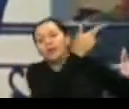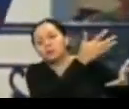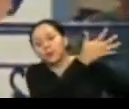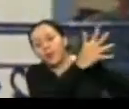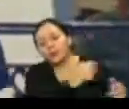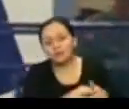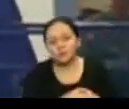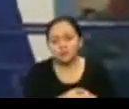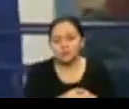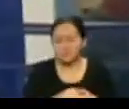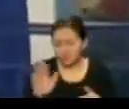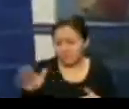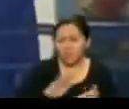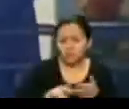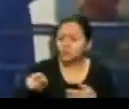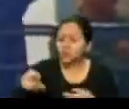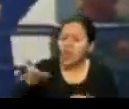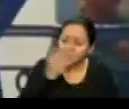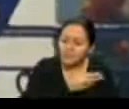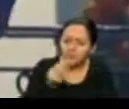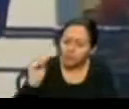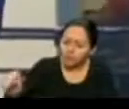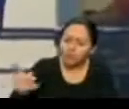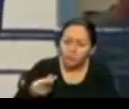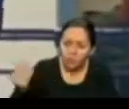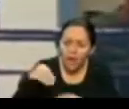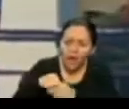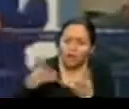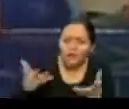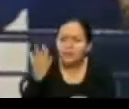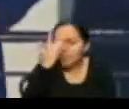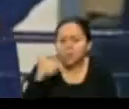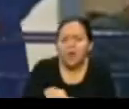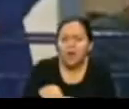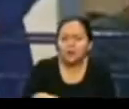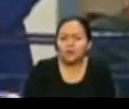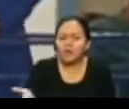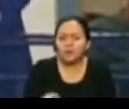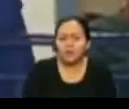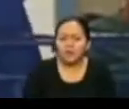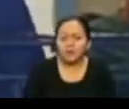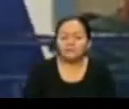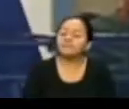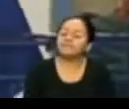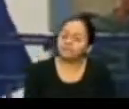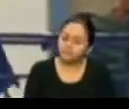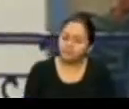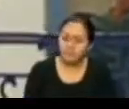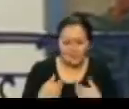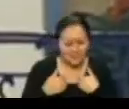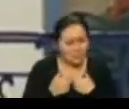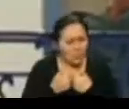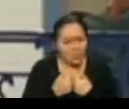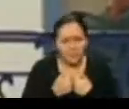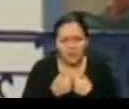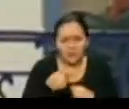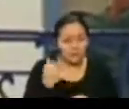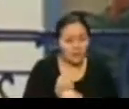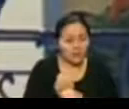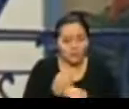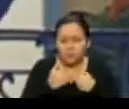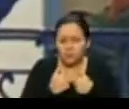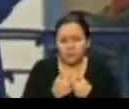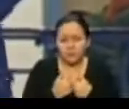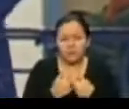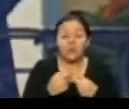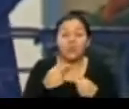honrado, son ellos los que no han sabido manejar la liquidez. Lo hemos hecho muy bien. En época